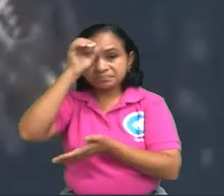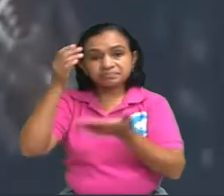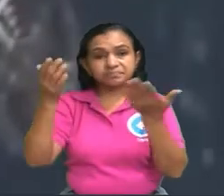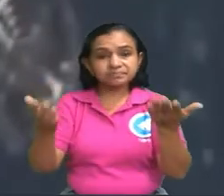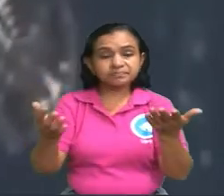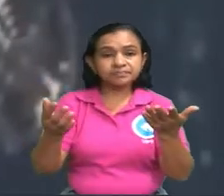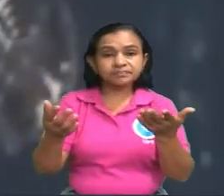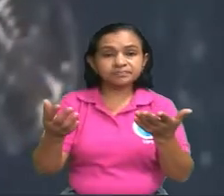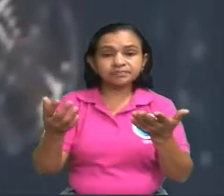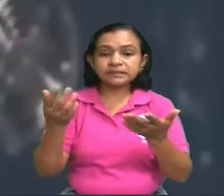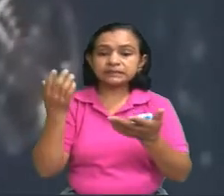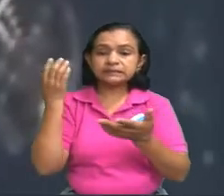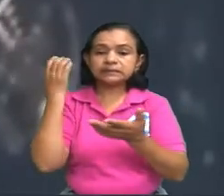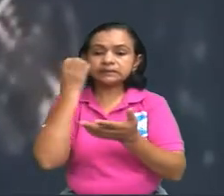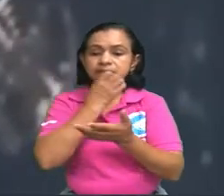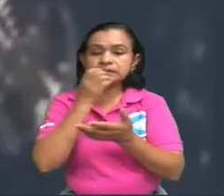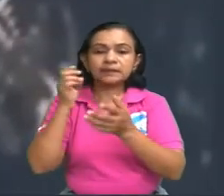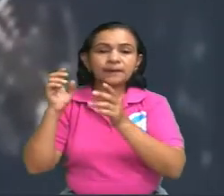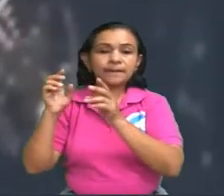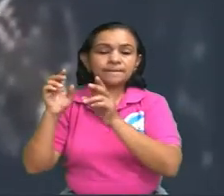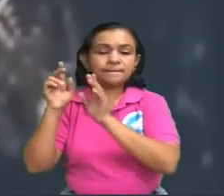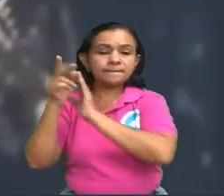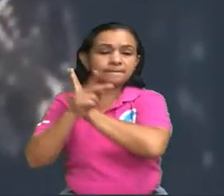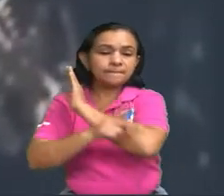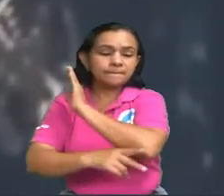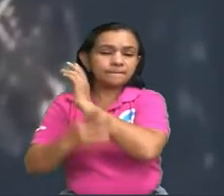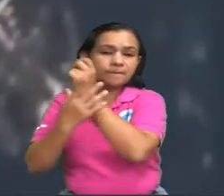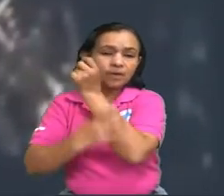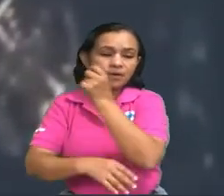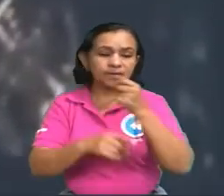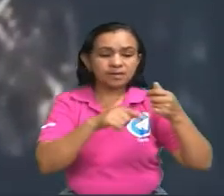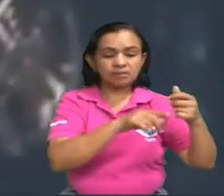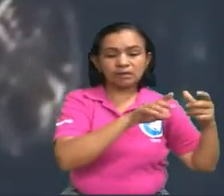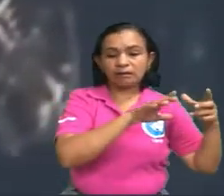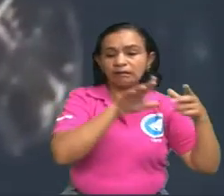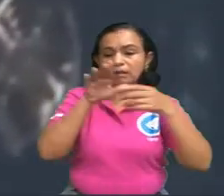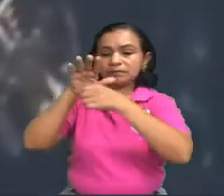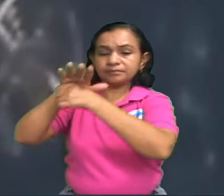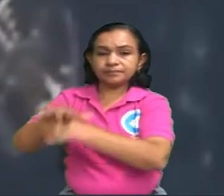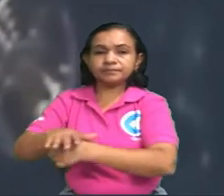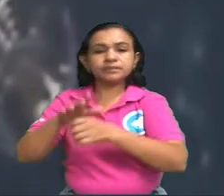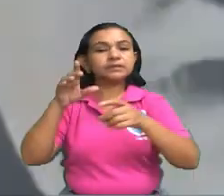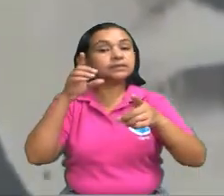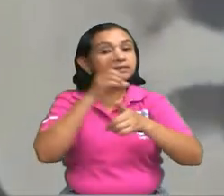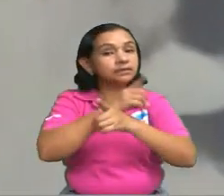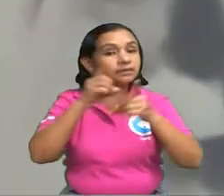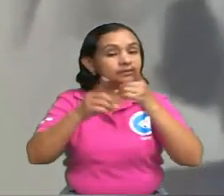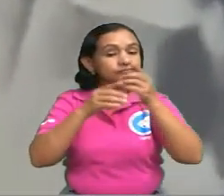La explotación de los países pobres por los países ricos debe cesar.